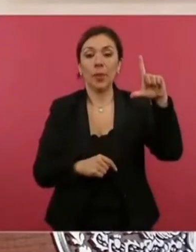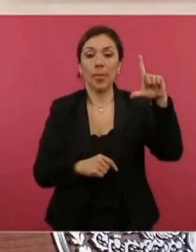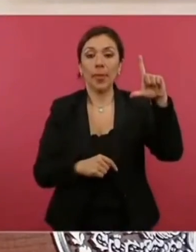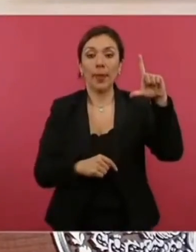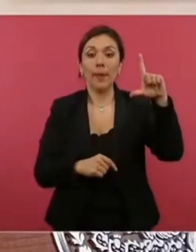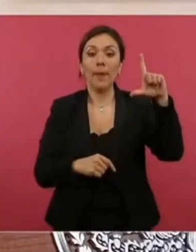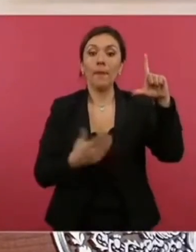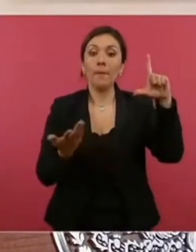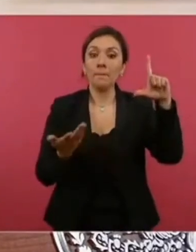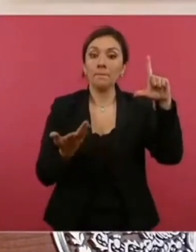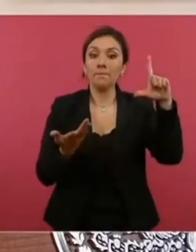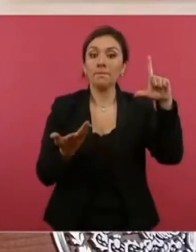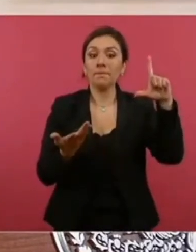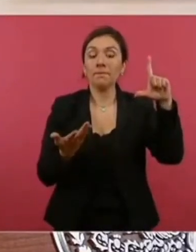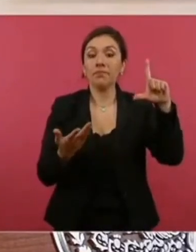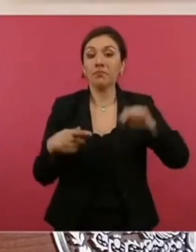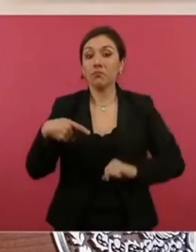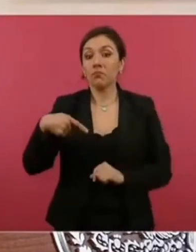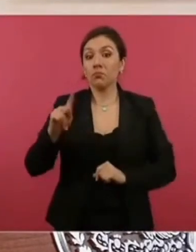Pero